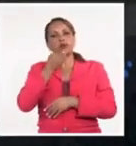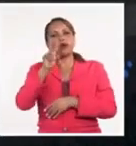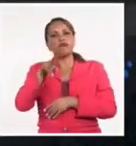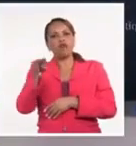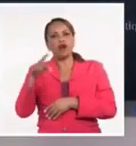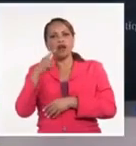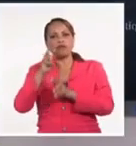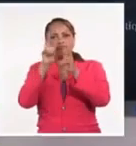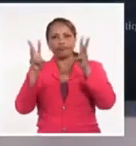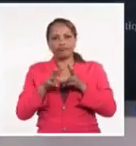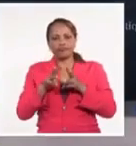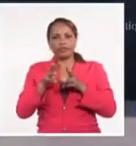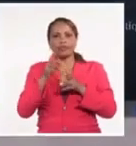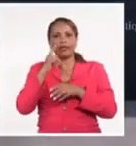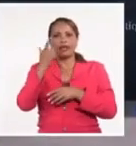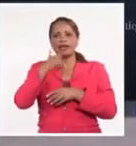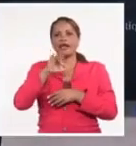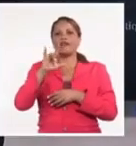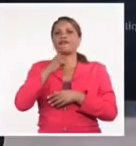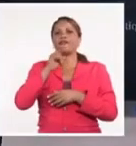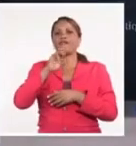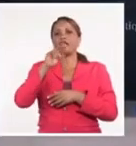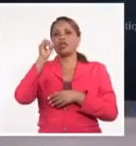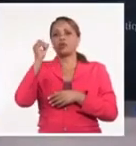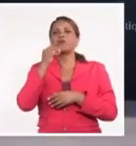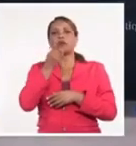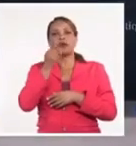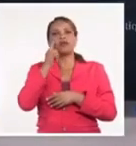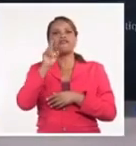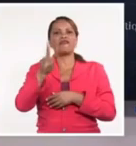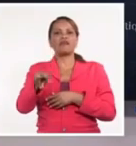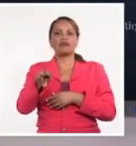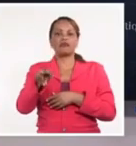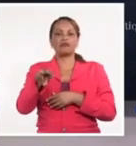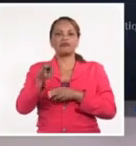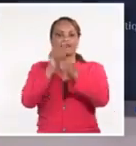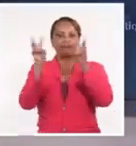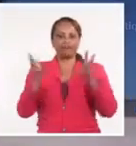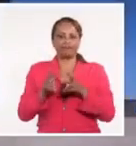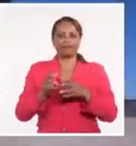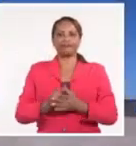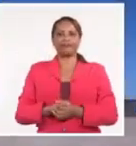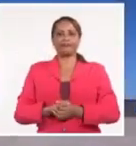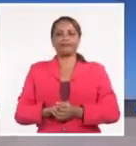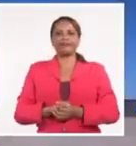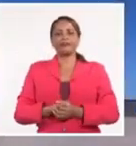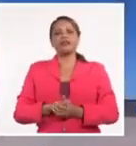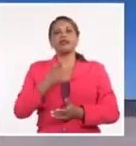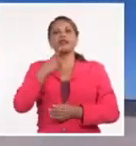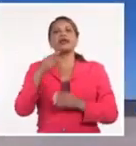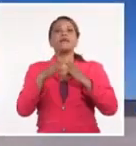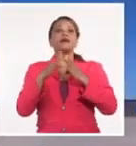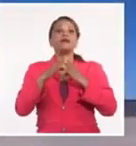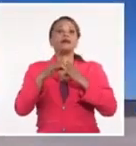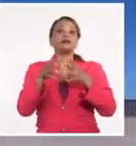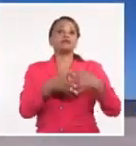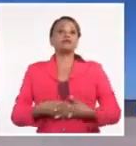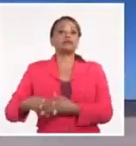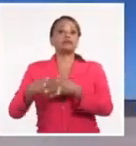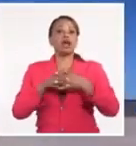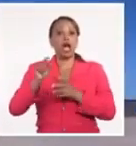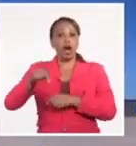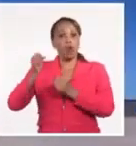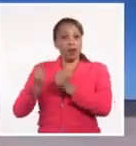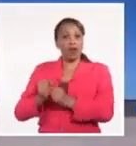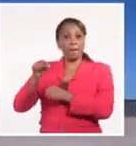perfil, Alfredo González. Ahí pueden encontrarlo. Pero además, puntualizo, él vive en los Estados Unidos ahora